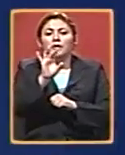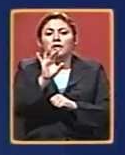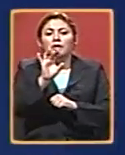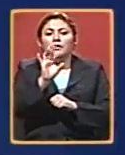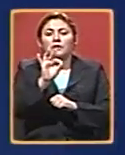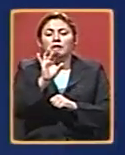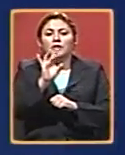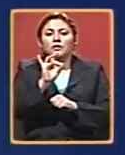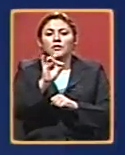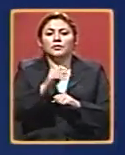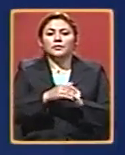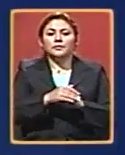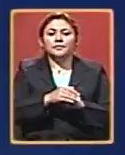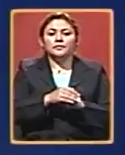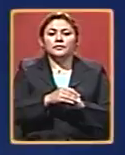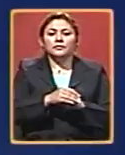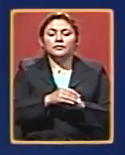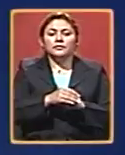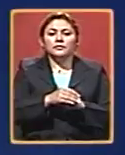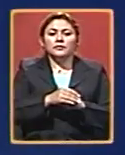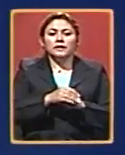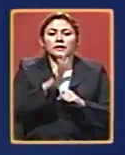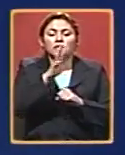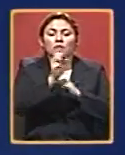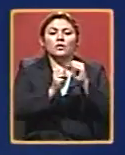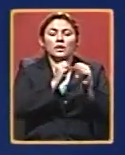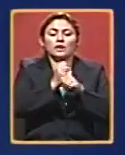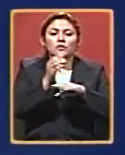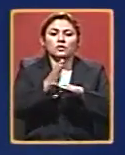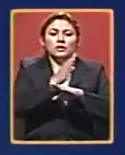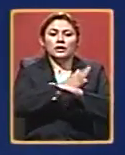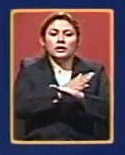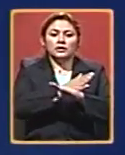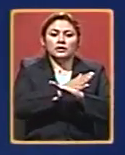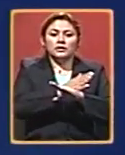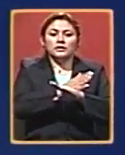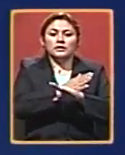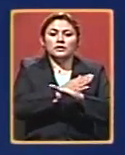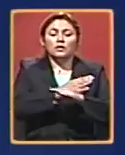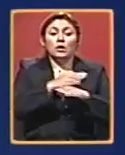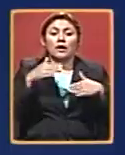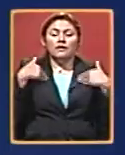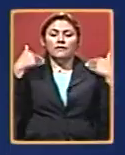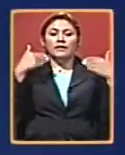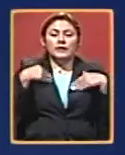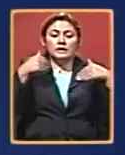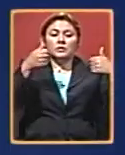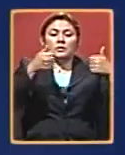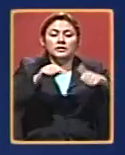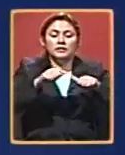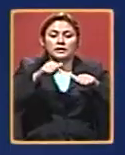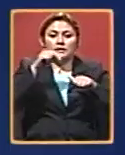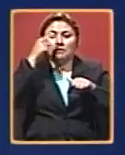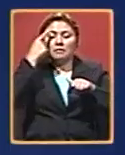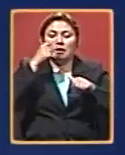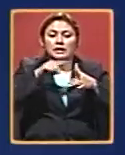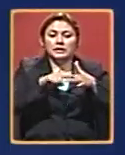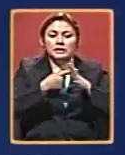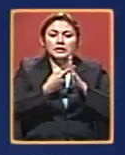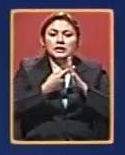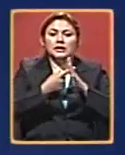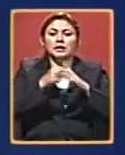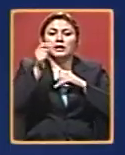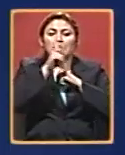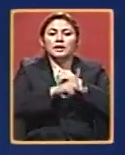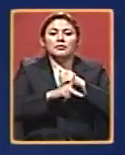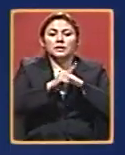años antes. 5 años antes. Que hubo una feliz coincidencia como para que se generalizara en el país, porque